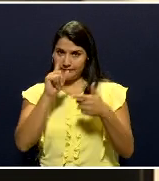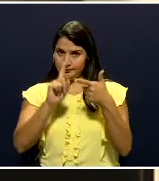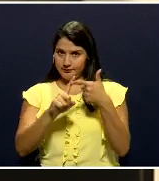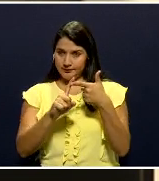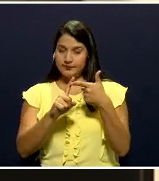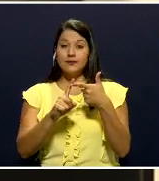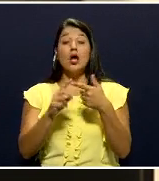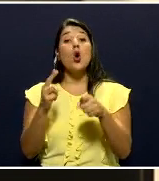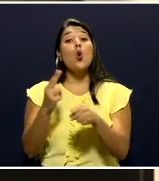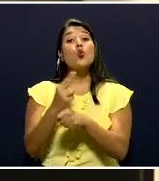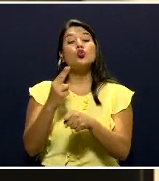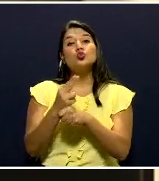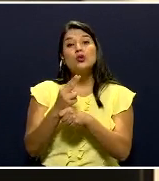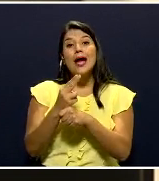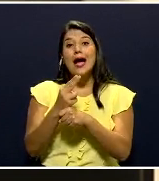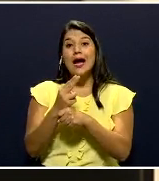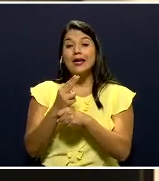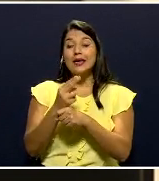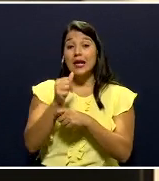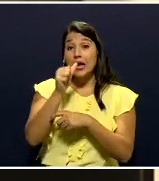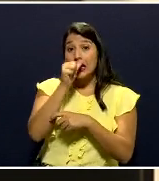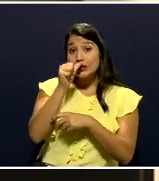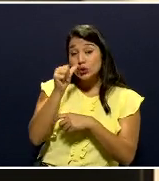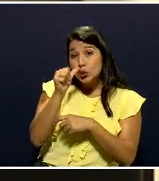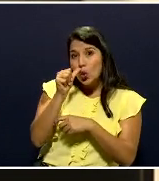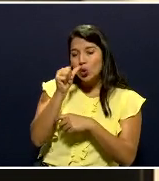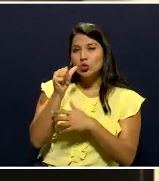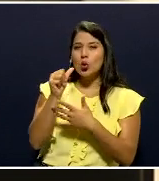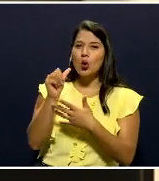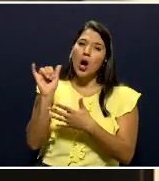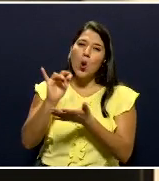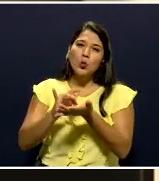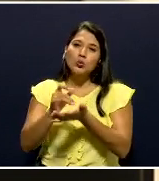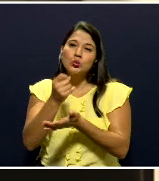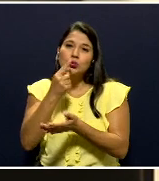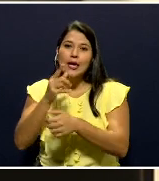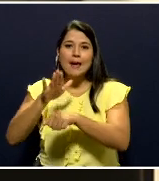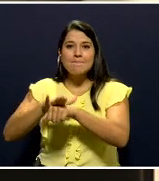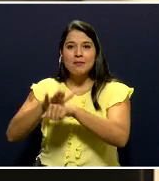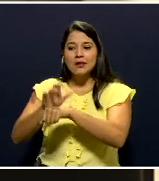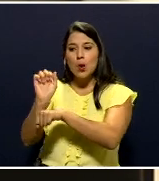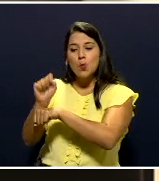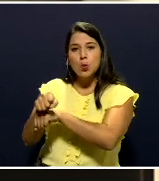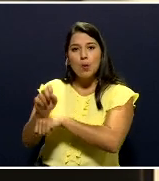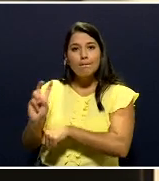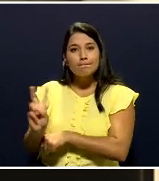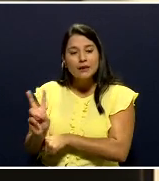lugar, el uso de drogas antimicrobianas que logran matar los microorganismos.